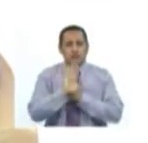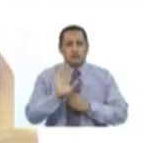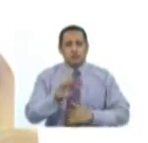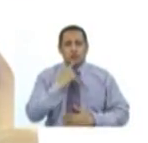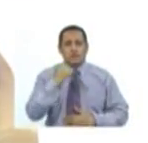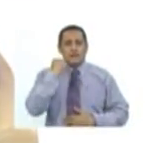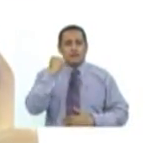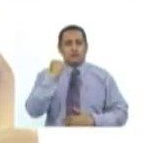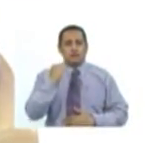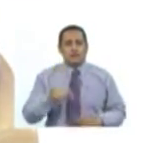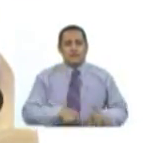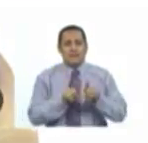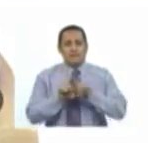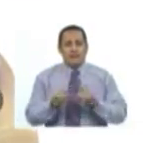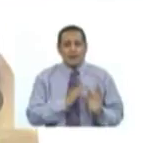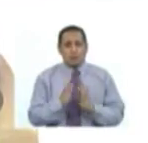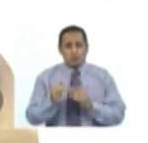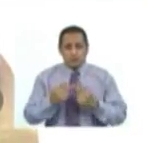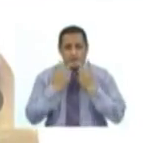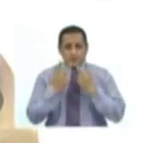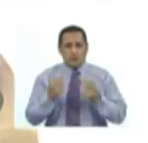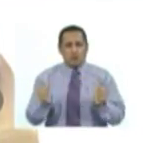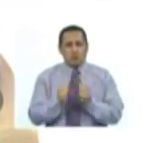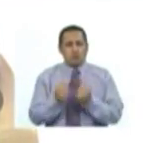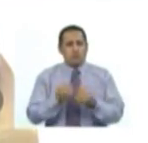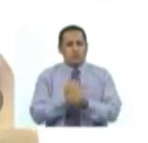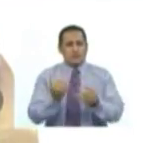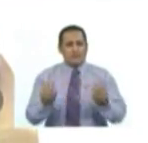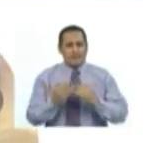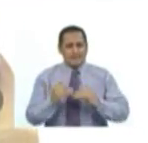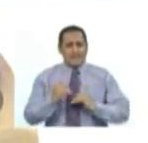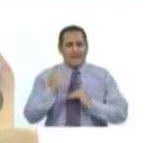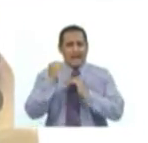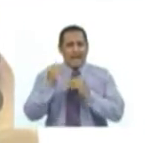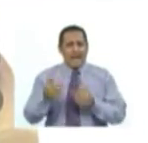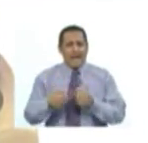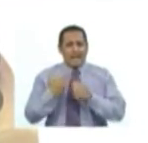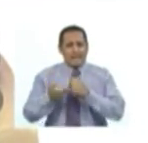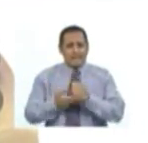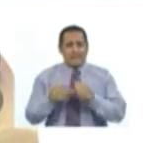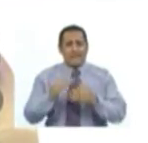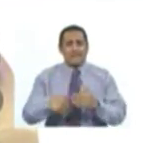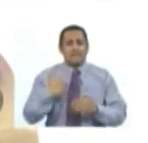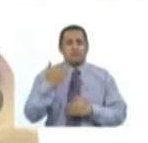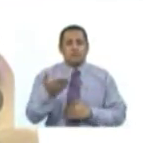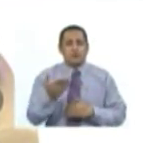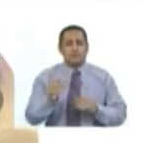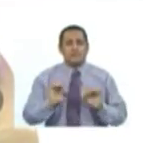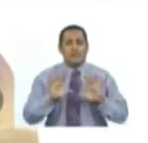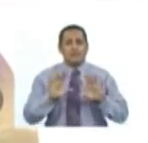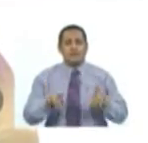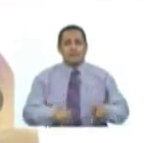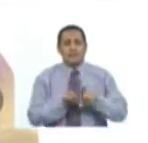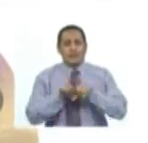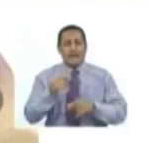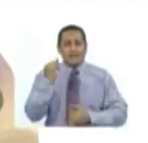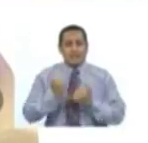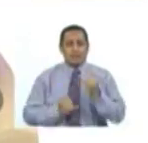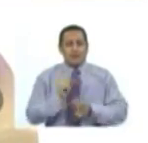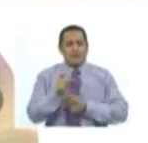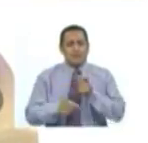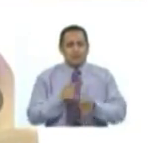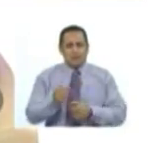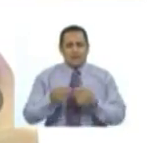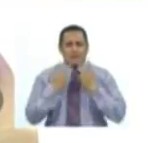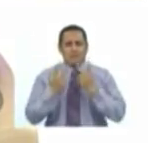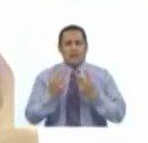derechos, que el proceso se lleve con una serie de garantías y luego que al término del proceso los ciudadanos